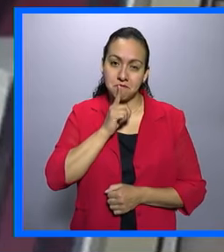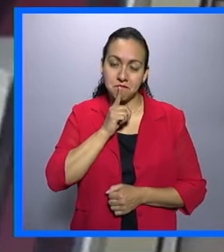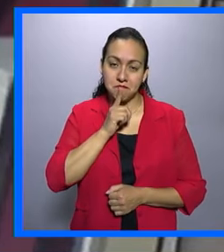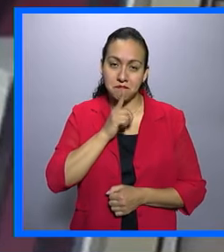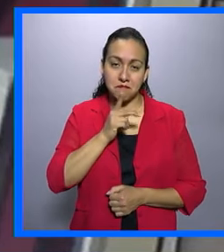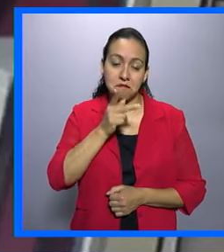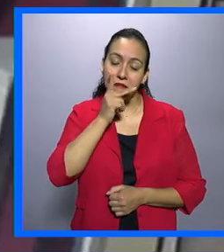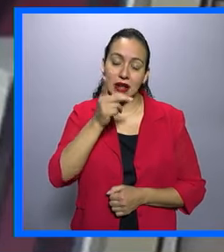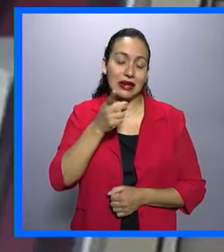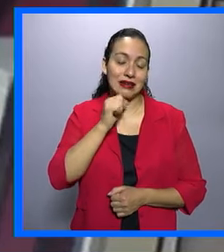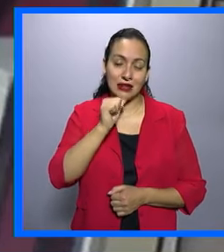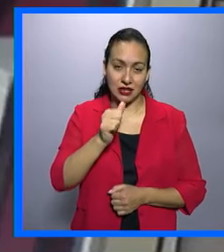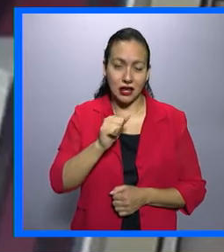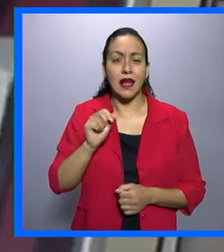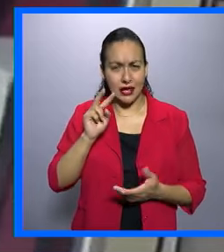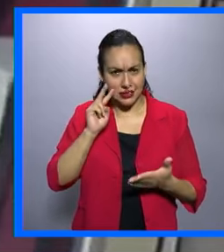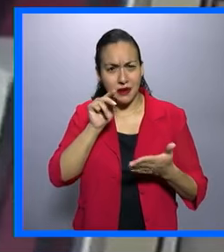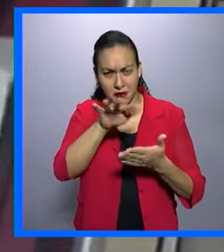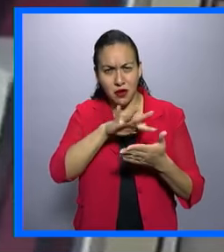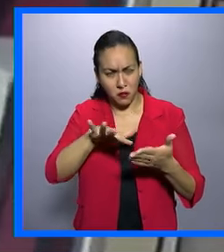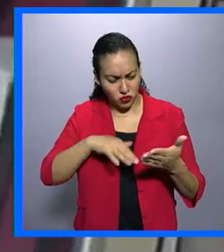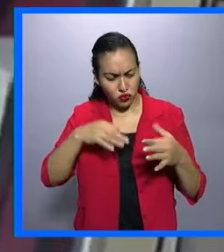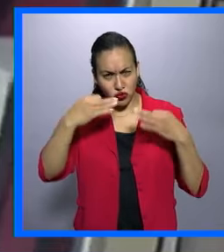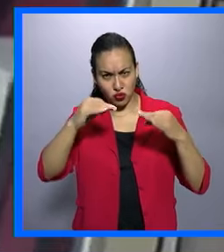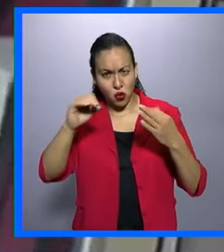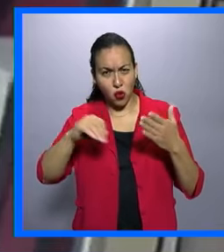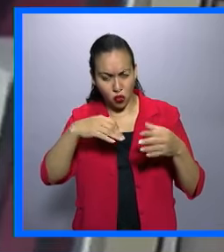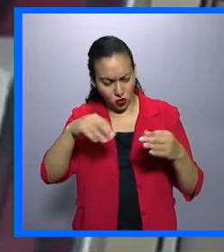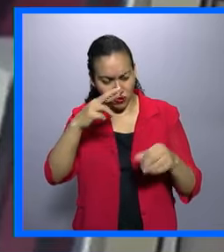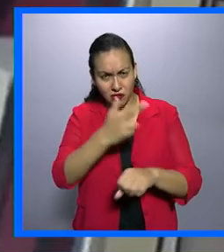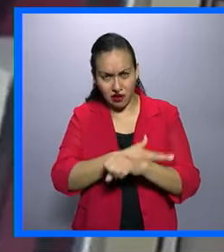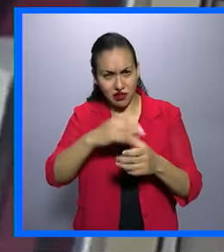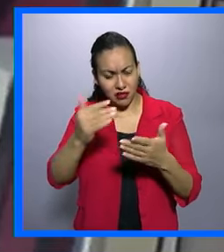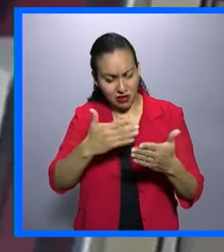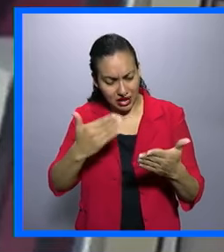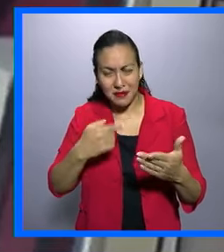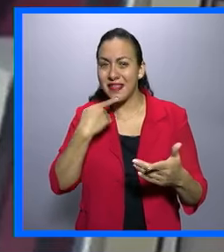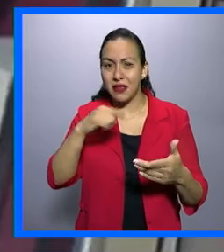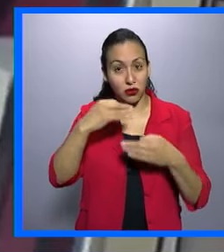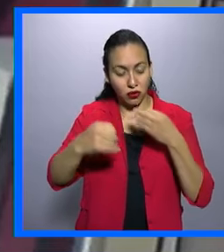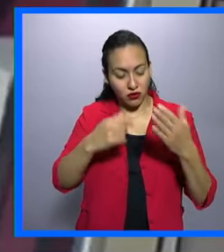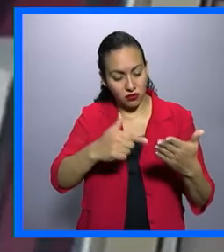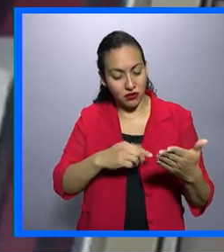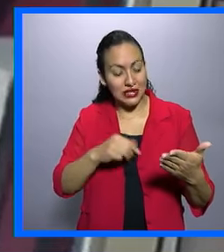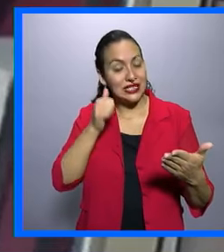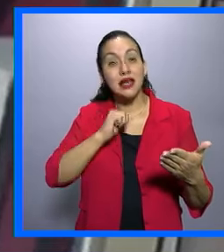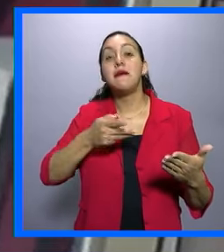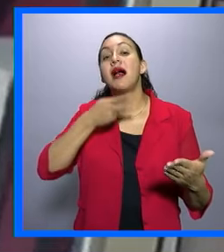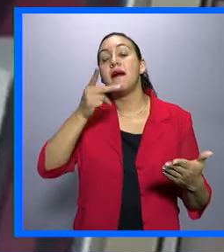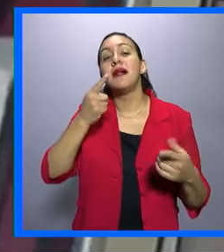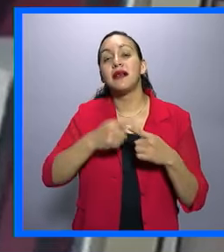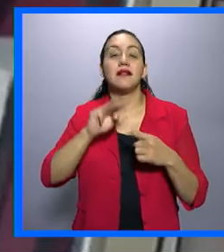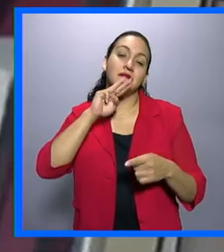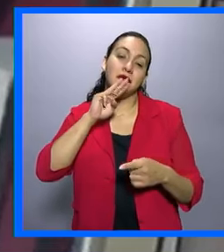se ve en el acta, incluso en las actas, y en las declaraciones, que la que declaró fue la